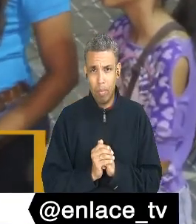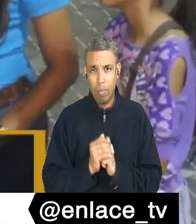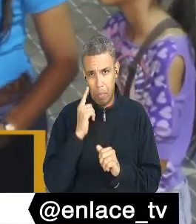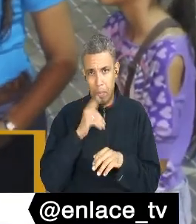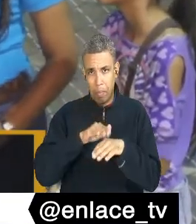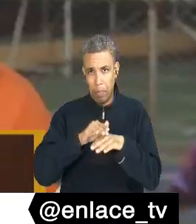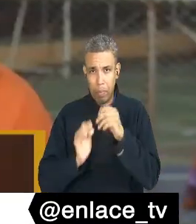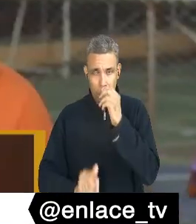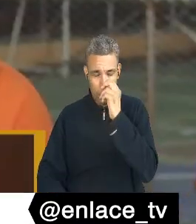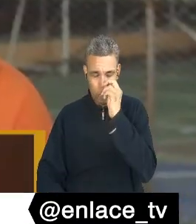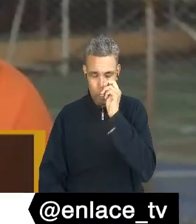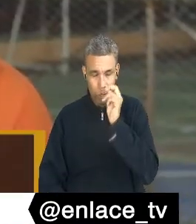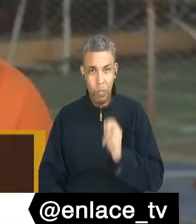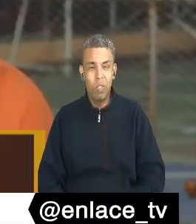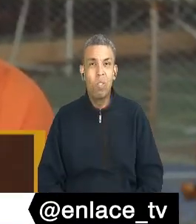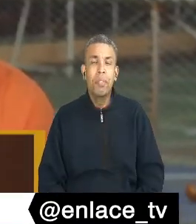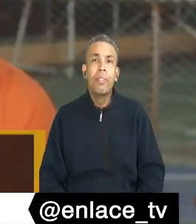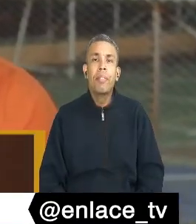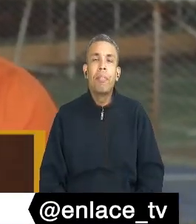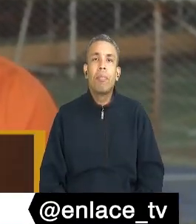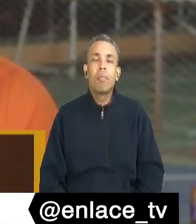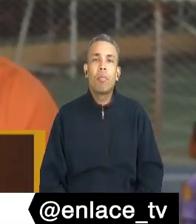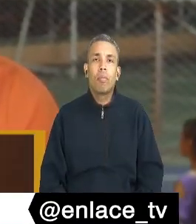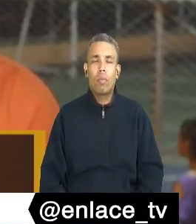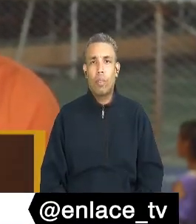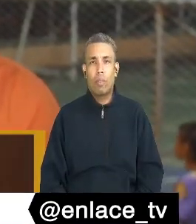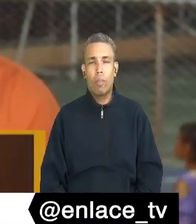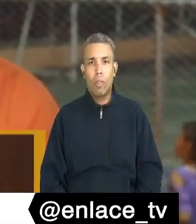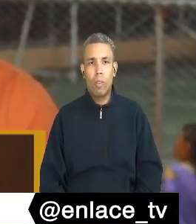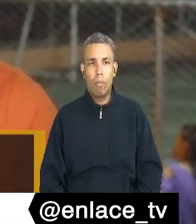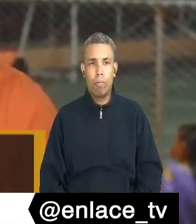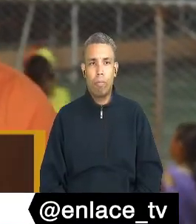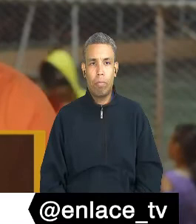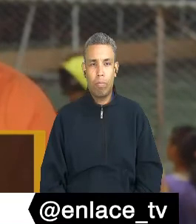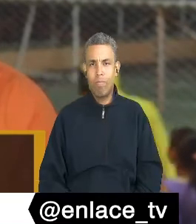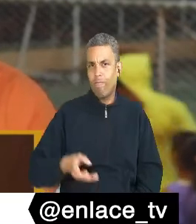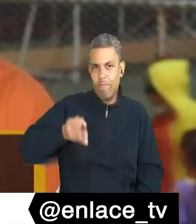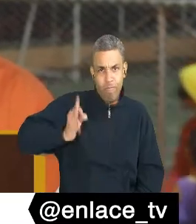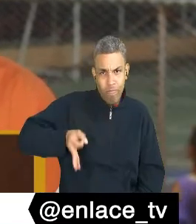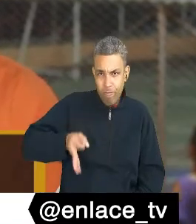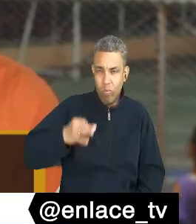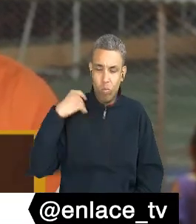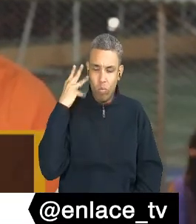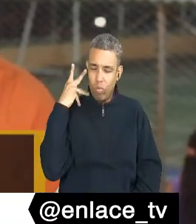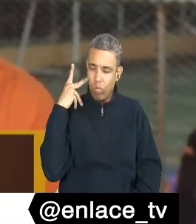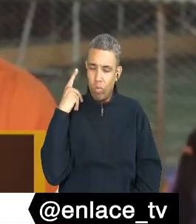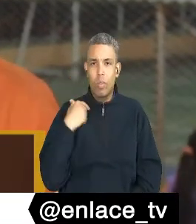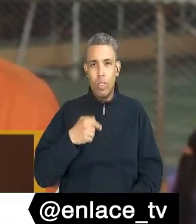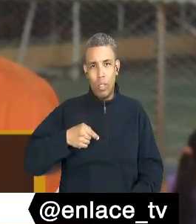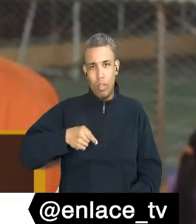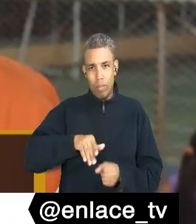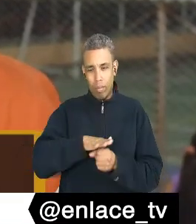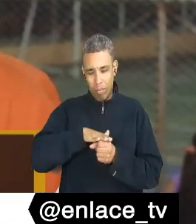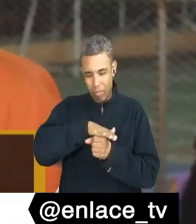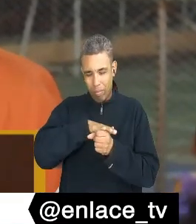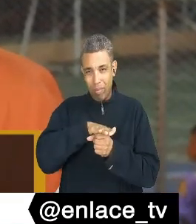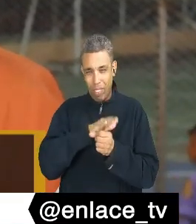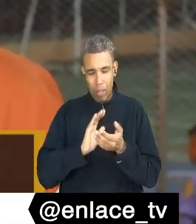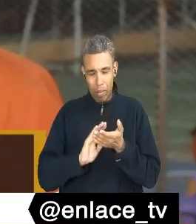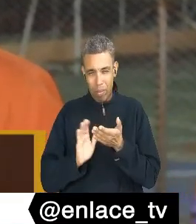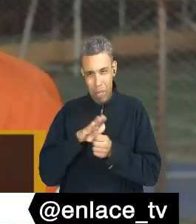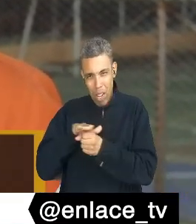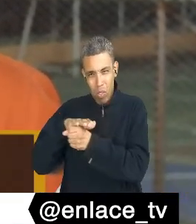ambiente. Pero nosotros siempre lo que venimos evidenciando a diario desde la Secretaría es que en los diferentes barrios de Barranca Bermeja,